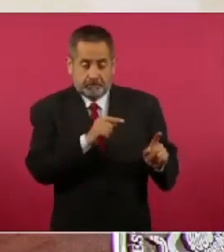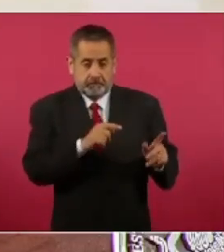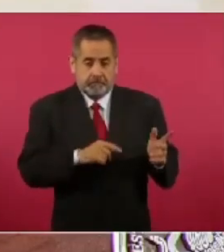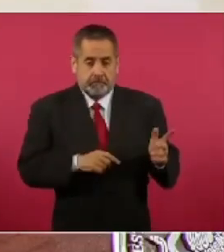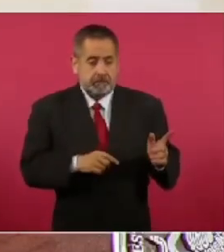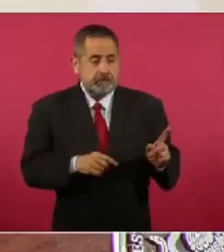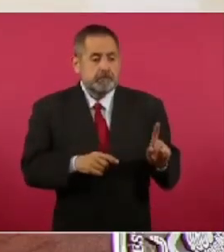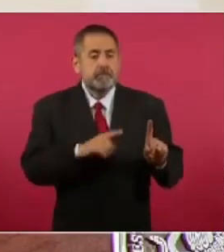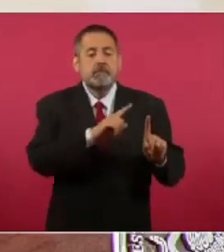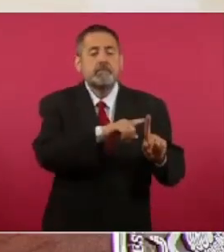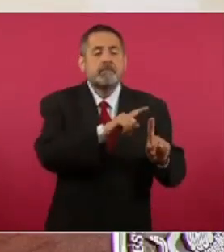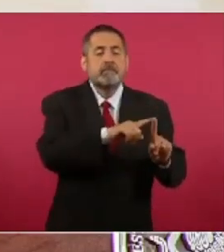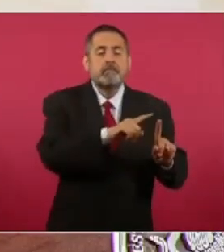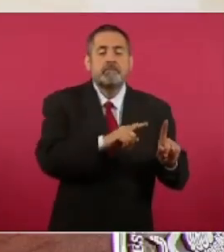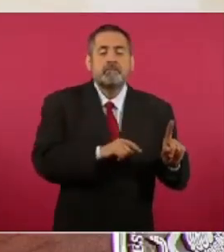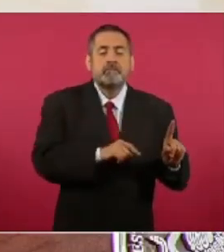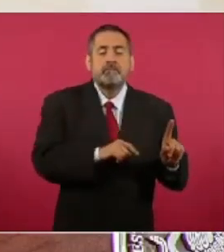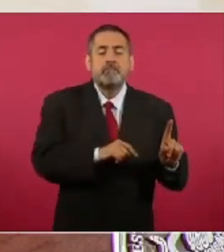había